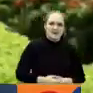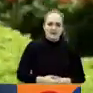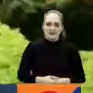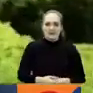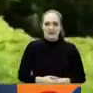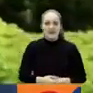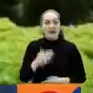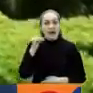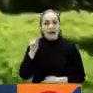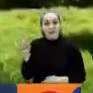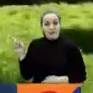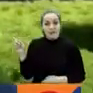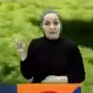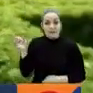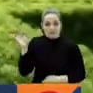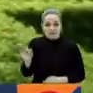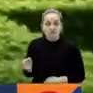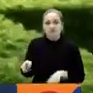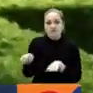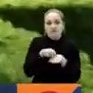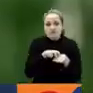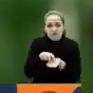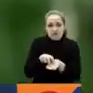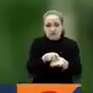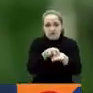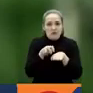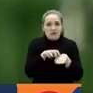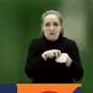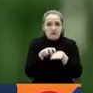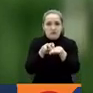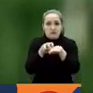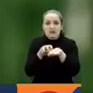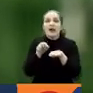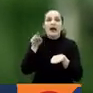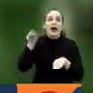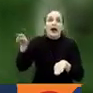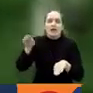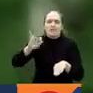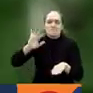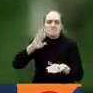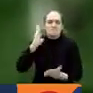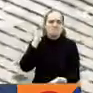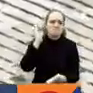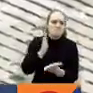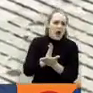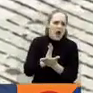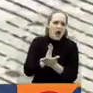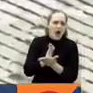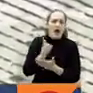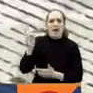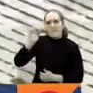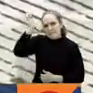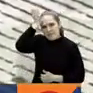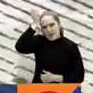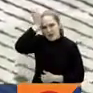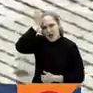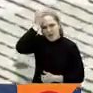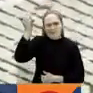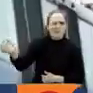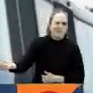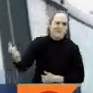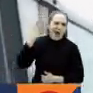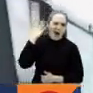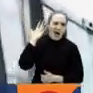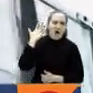Adiela Pérez, usuaria del sistema masivo, se recupera físicamente del dolor que le produjo el impacto ocasionado por una piedra arrojada a un bus del